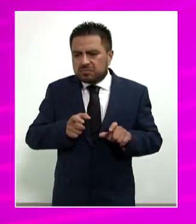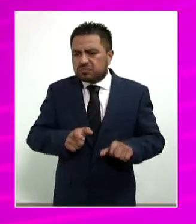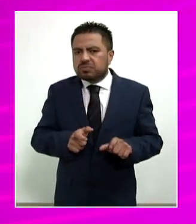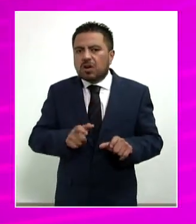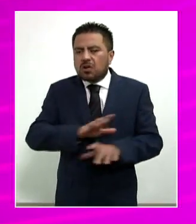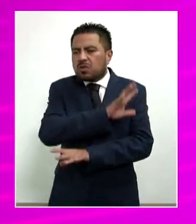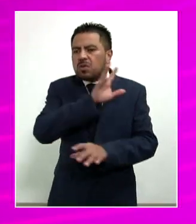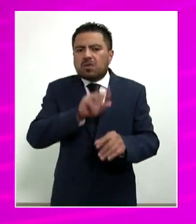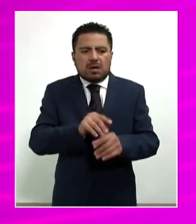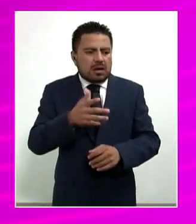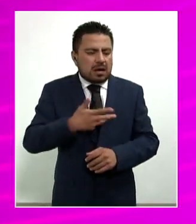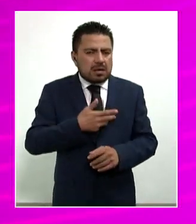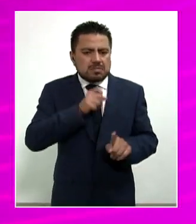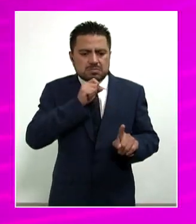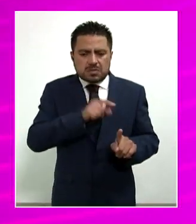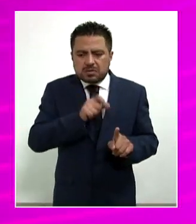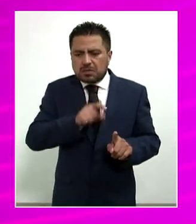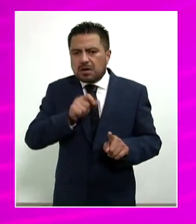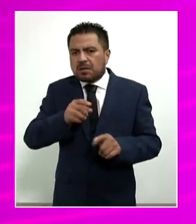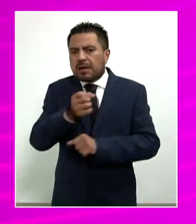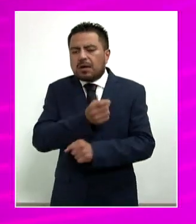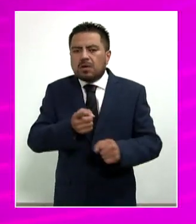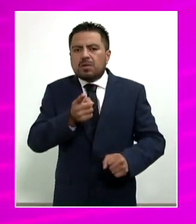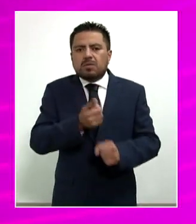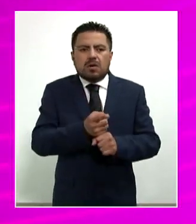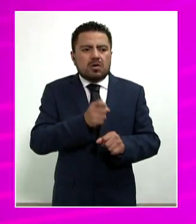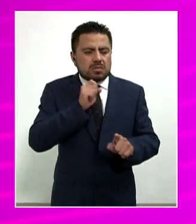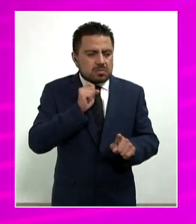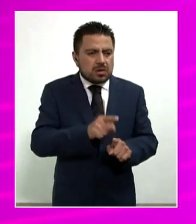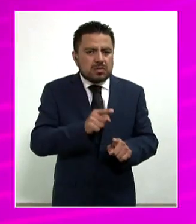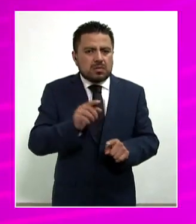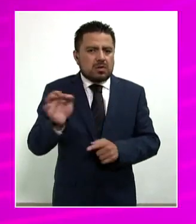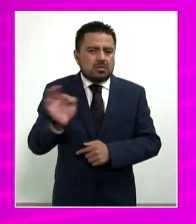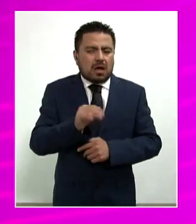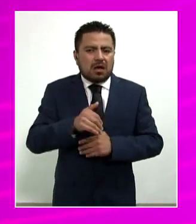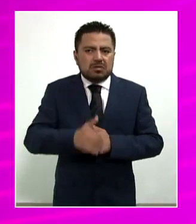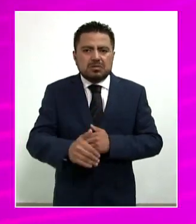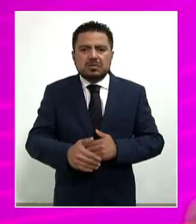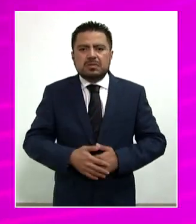tengamos todas y todos las mismas oportunidades y las mismas posibilidades.